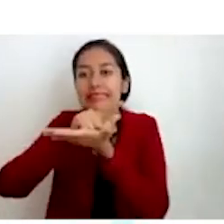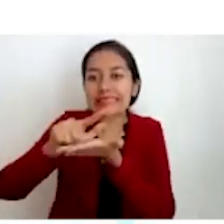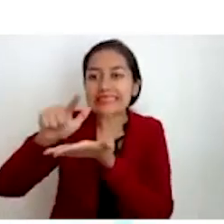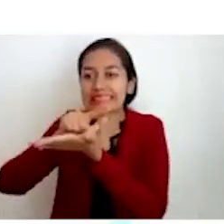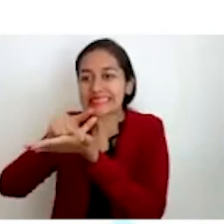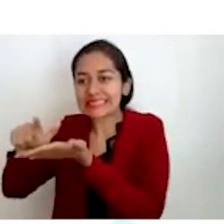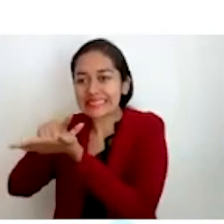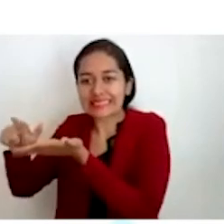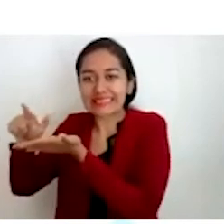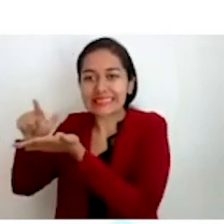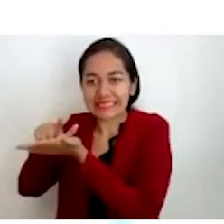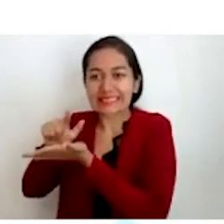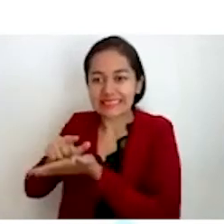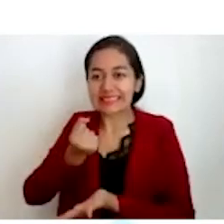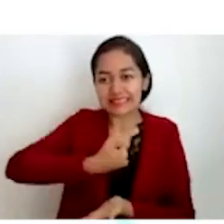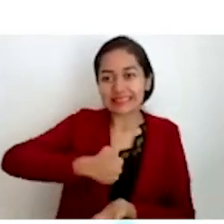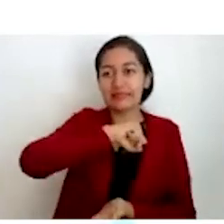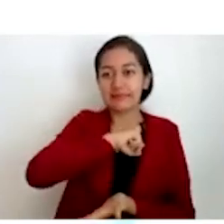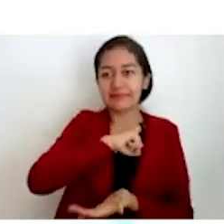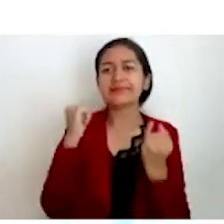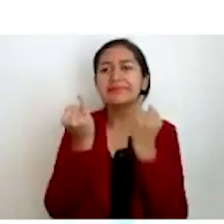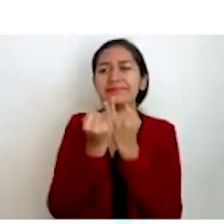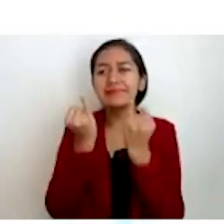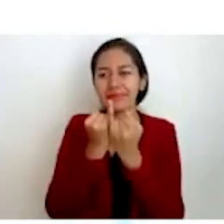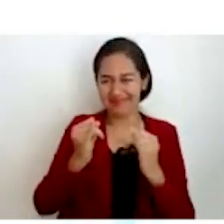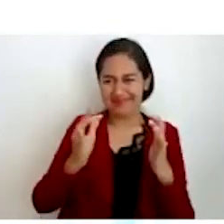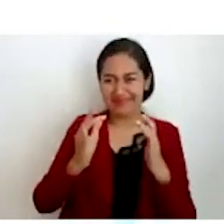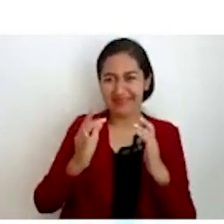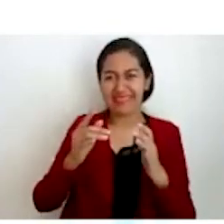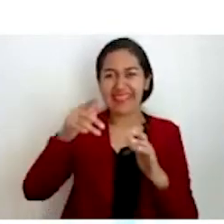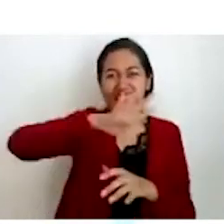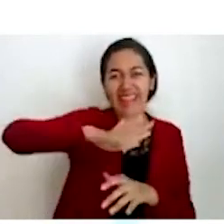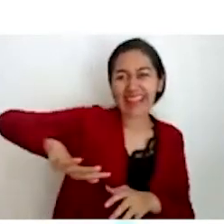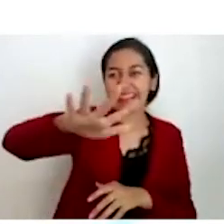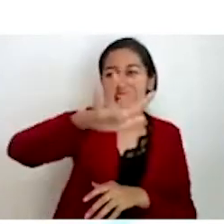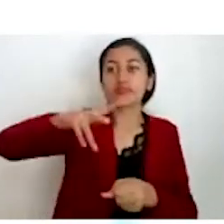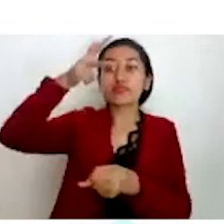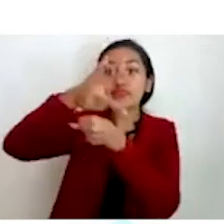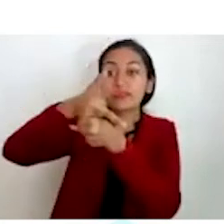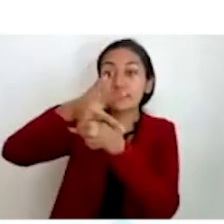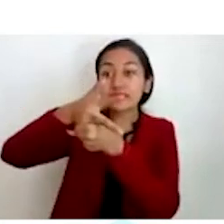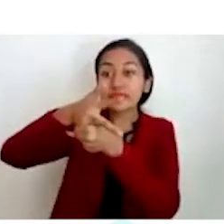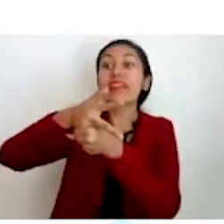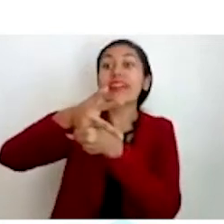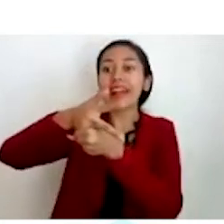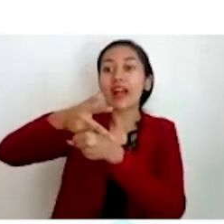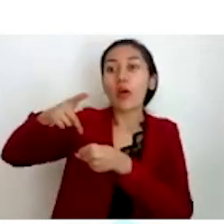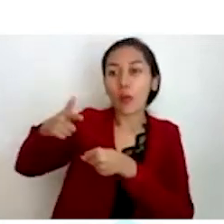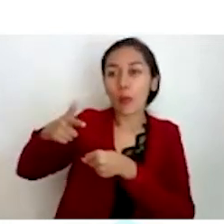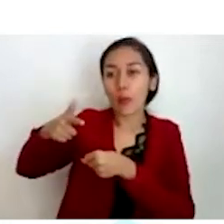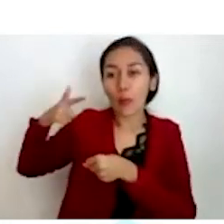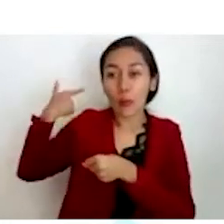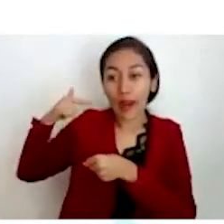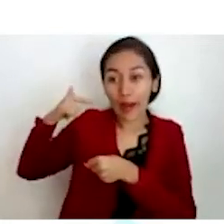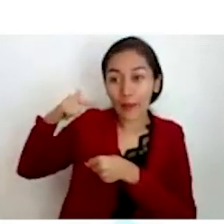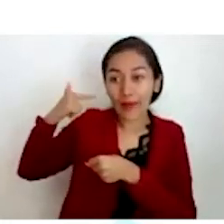resulta interesante una escena filmada en la Universidad de Guanajuato, donde se ven las escalinatas, y que hace